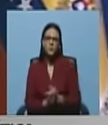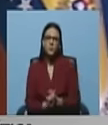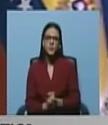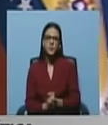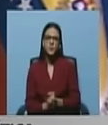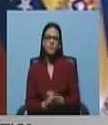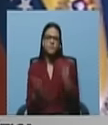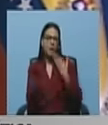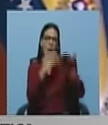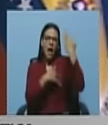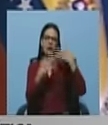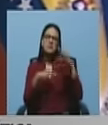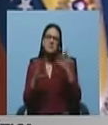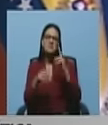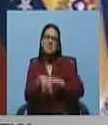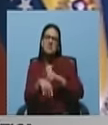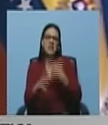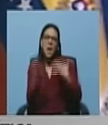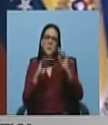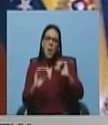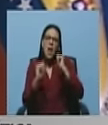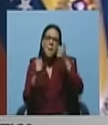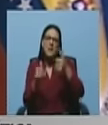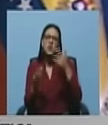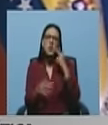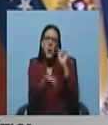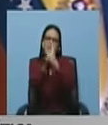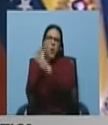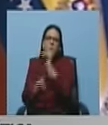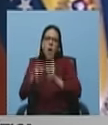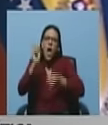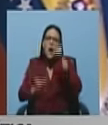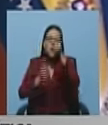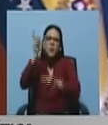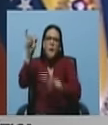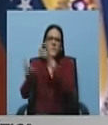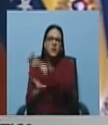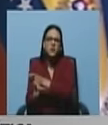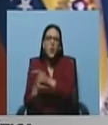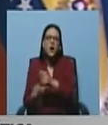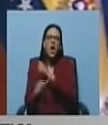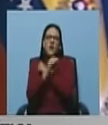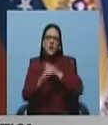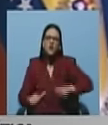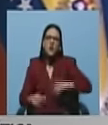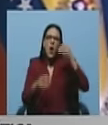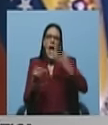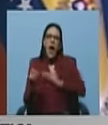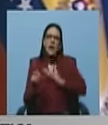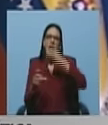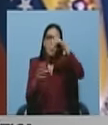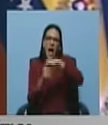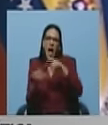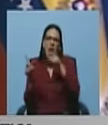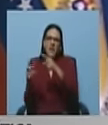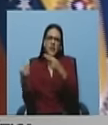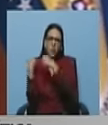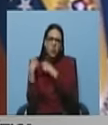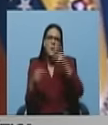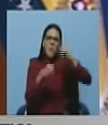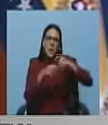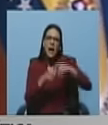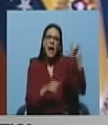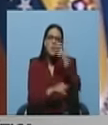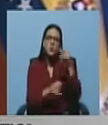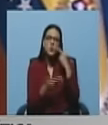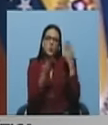Hace algún tiempo comenzó la detención de algunos funcionarios de la alcaldía de Maracaibo en el estado